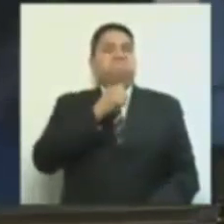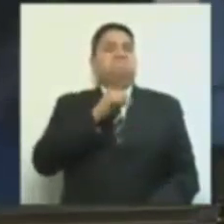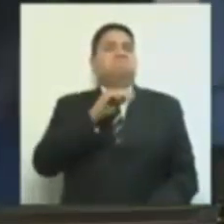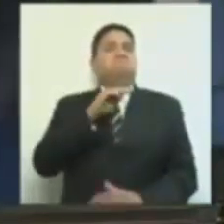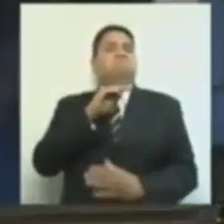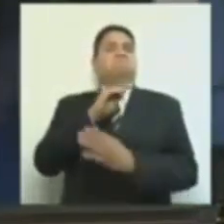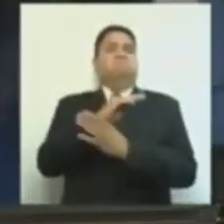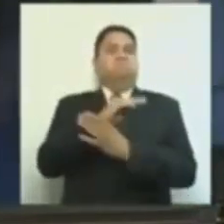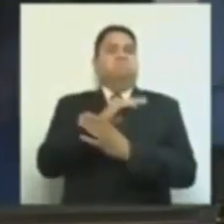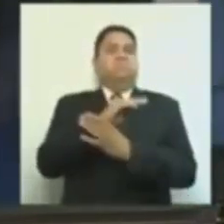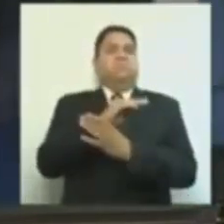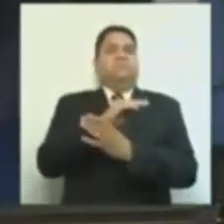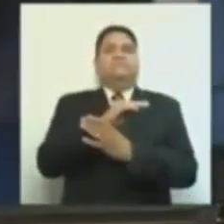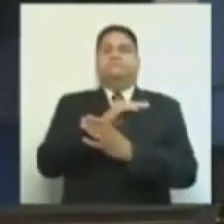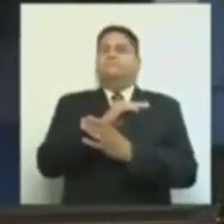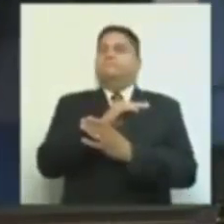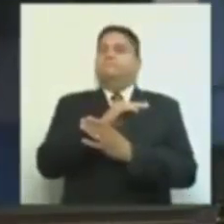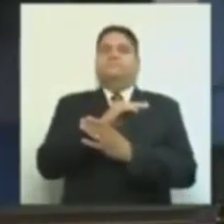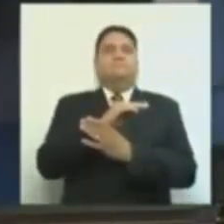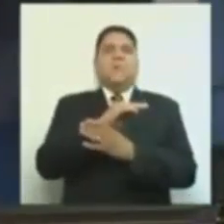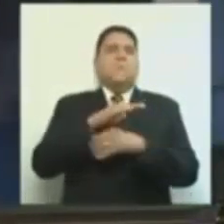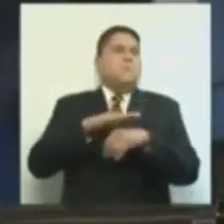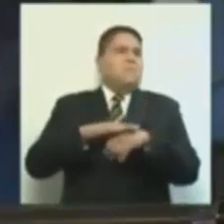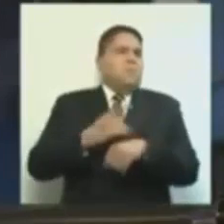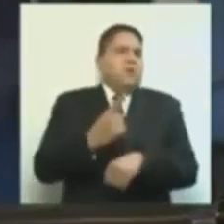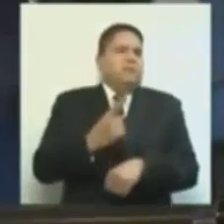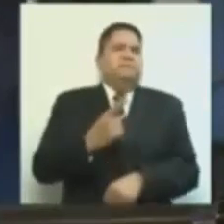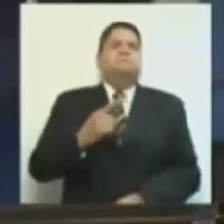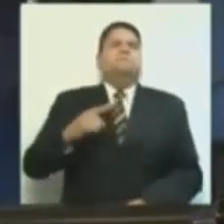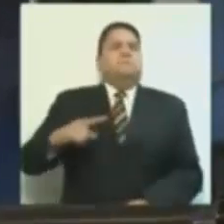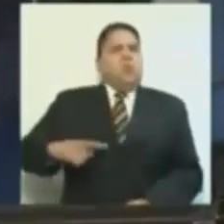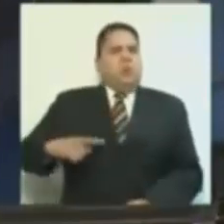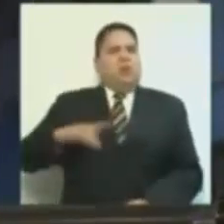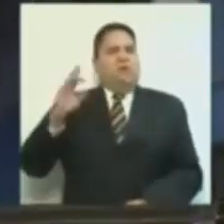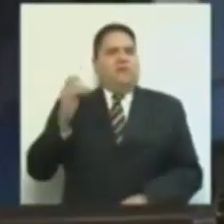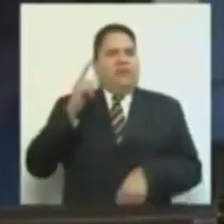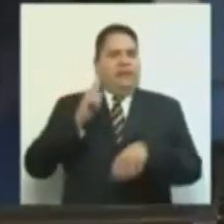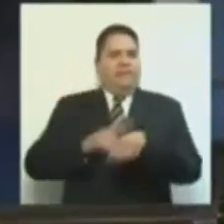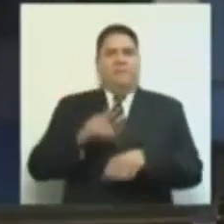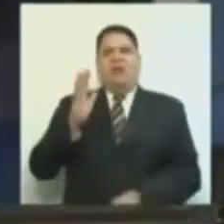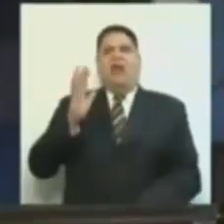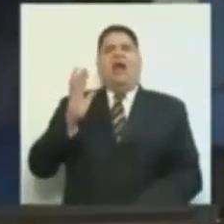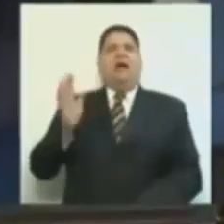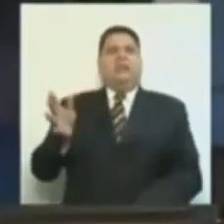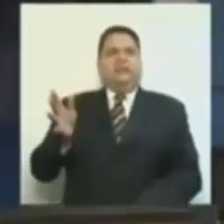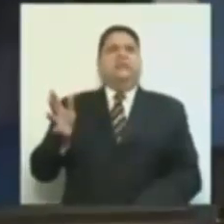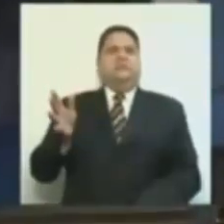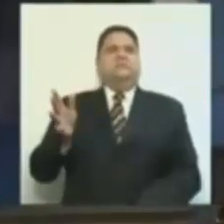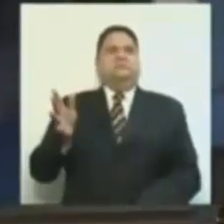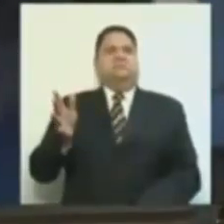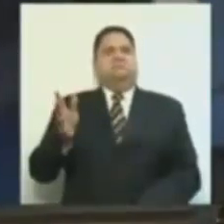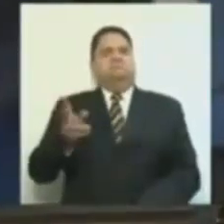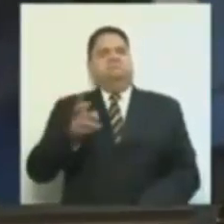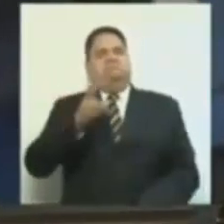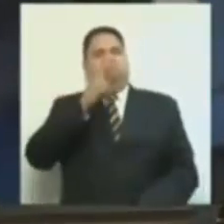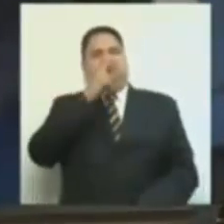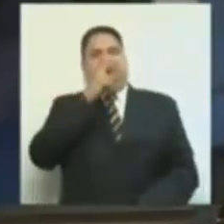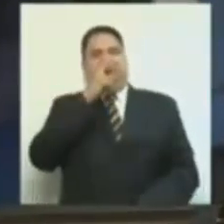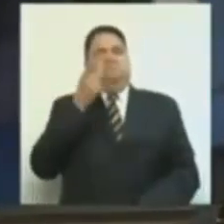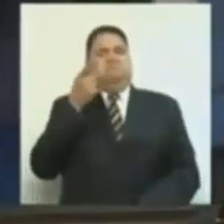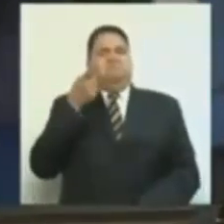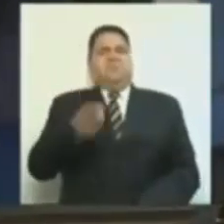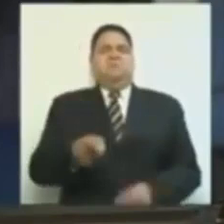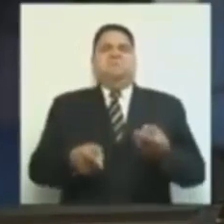fundamentos autocráticos de la gestión y del estilo de gobernar de la Presidencia